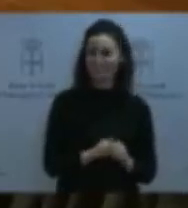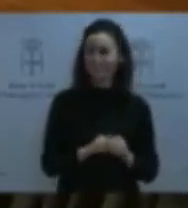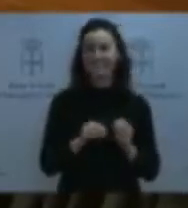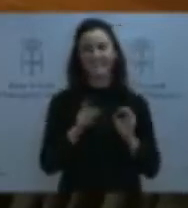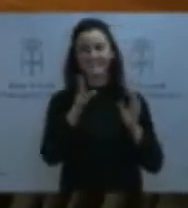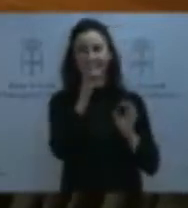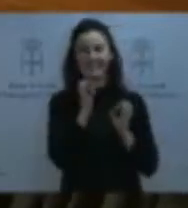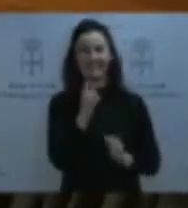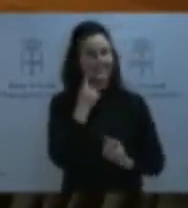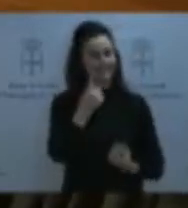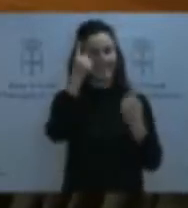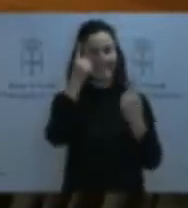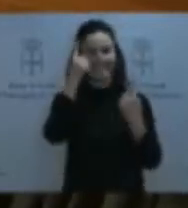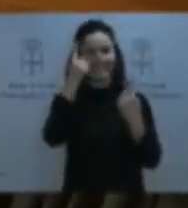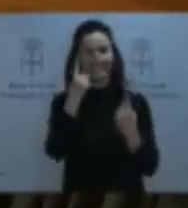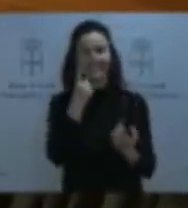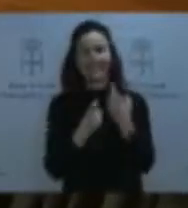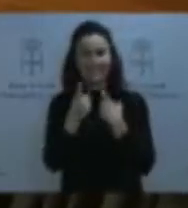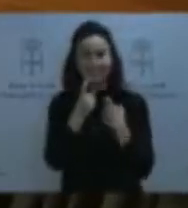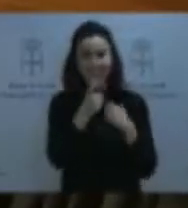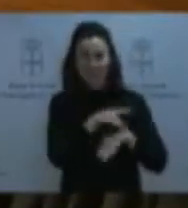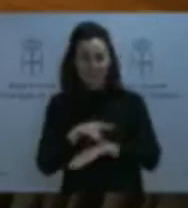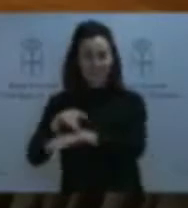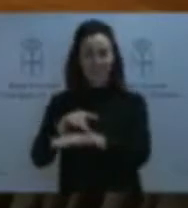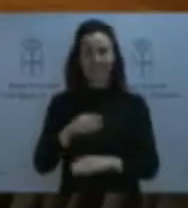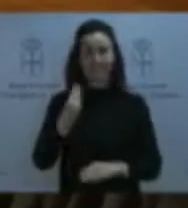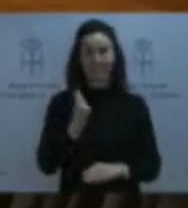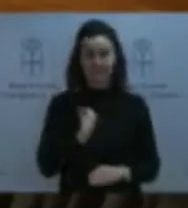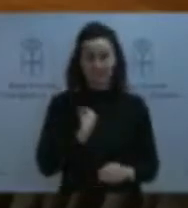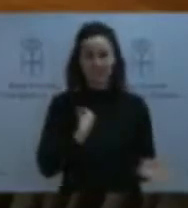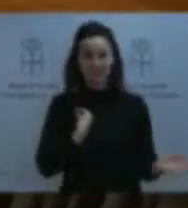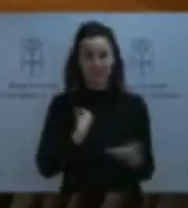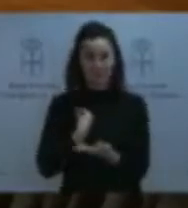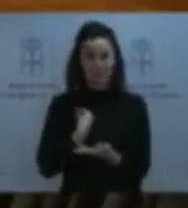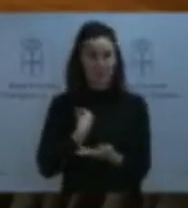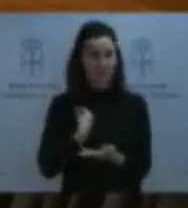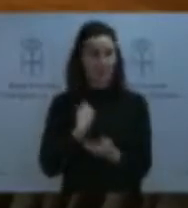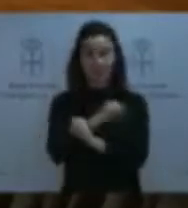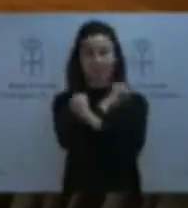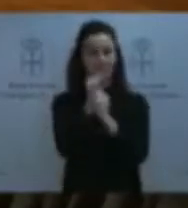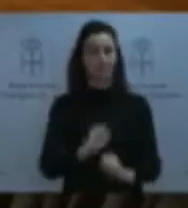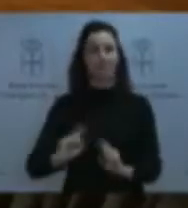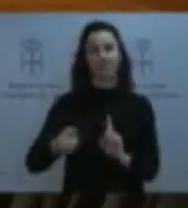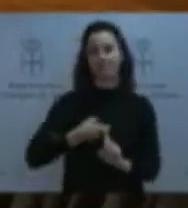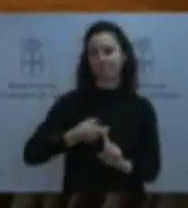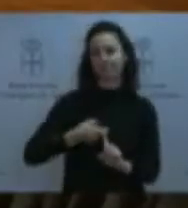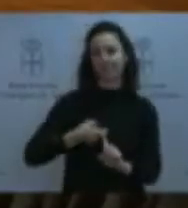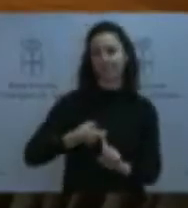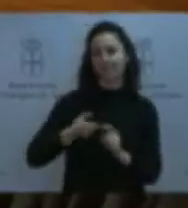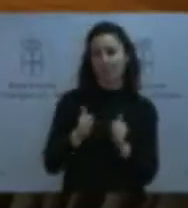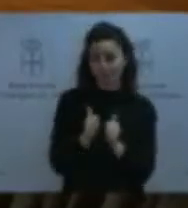tan dilatados que en muchos casos imposibiliten el diagnóstico y un seguimiento adecuado, ¿no? Y un tratamiento